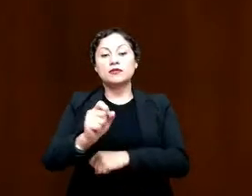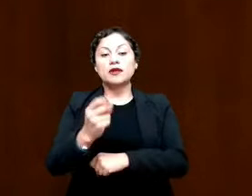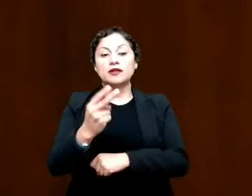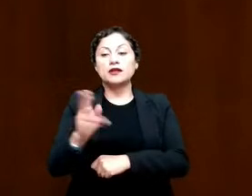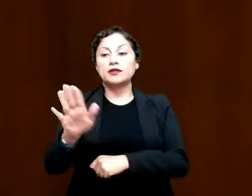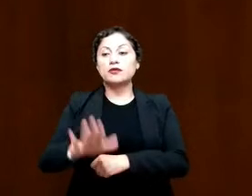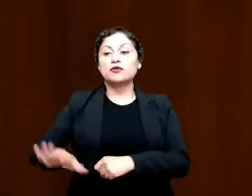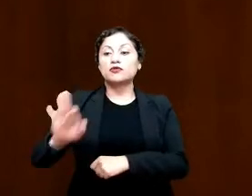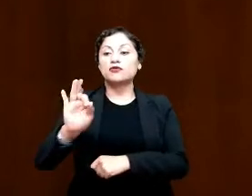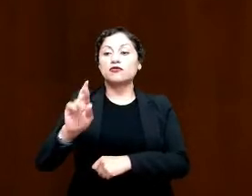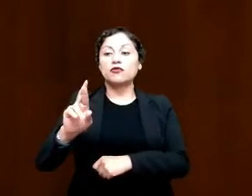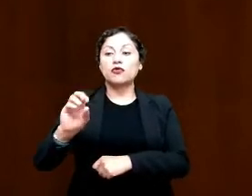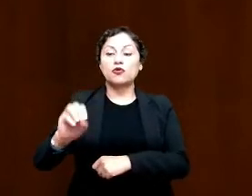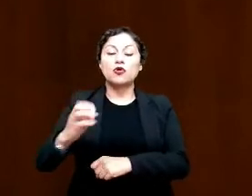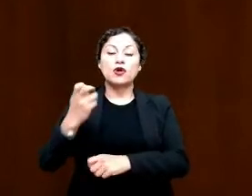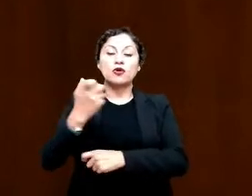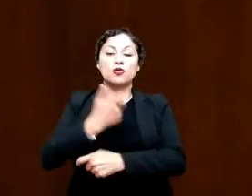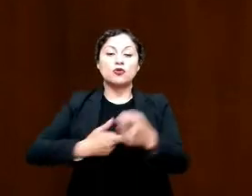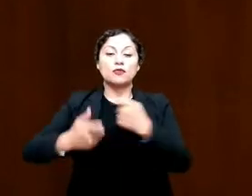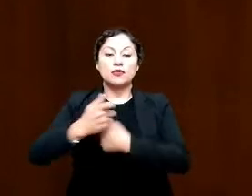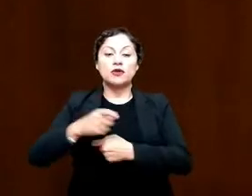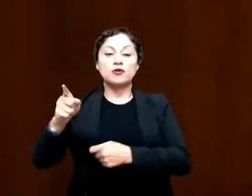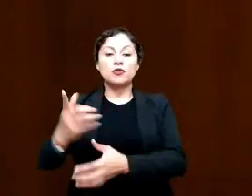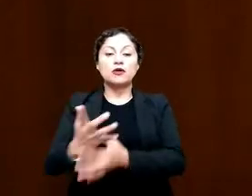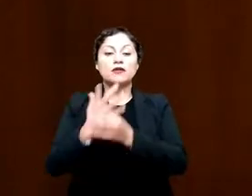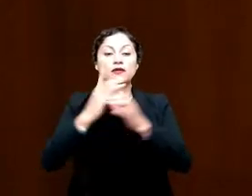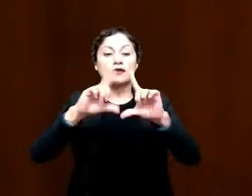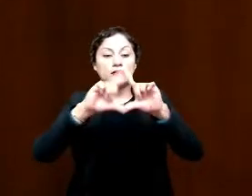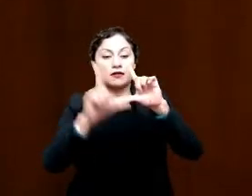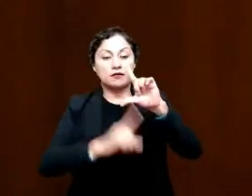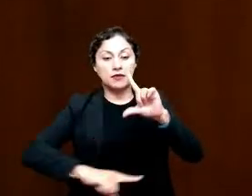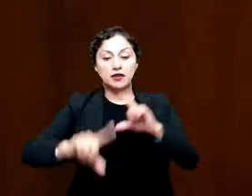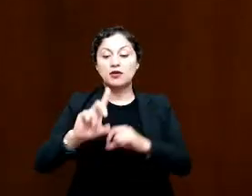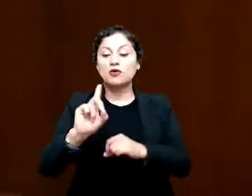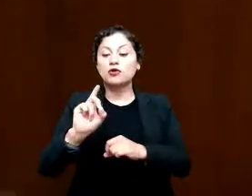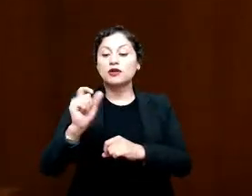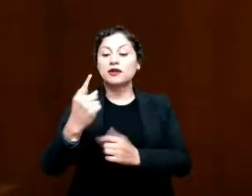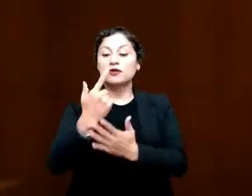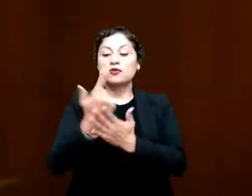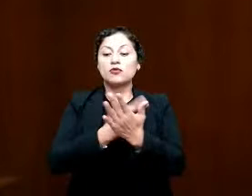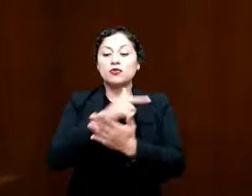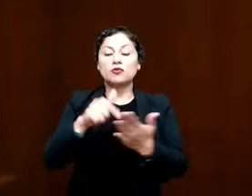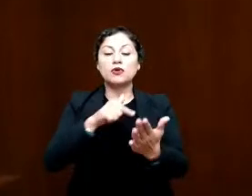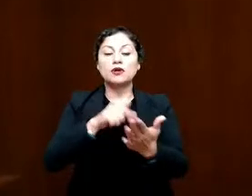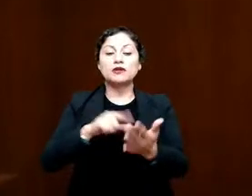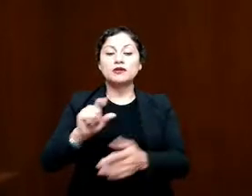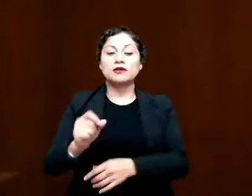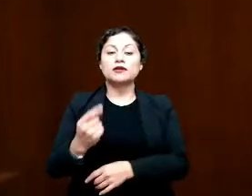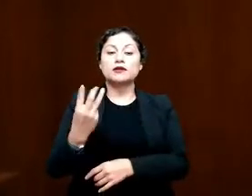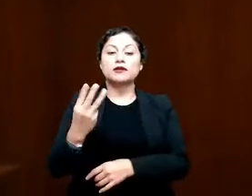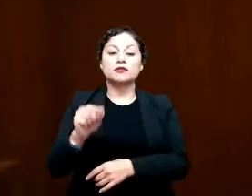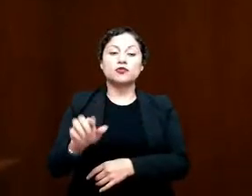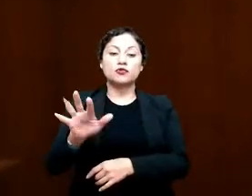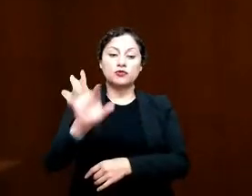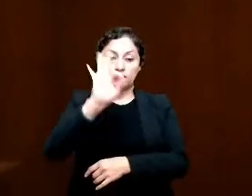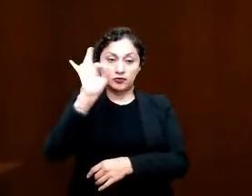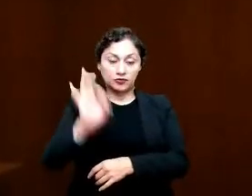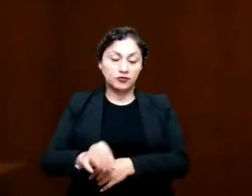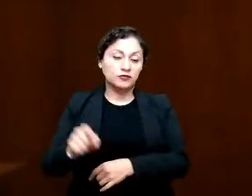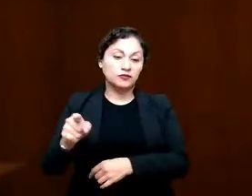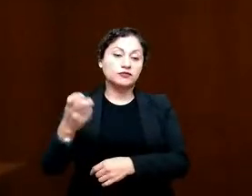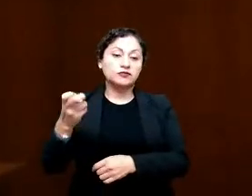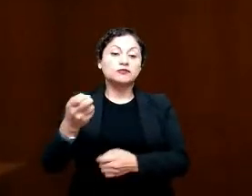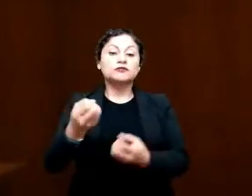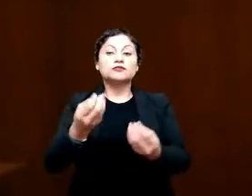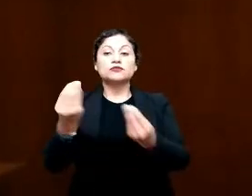Económico Mundial, ubica a México en el lugar 31 a nivel global, con 76.4 puntos. La Encuesta Nacional de Ingresos, Gastos de los